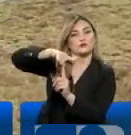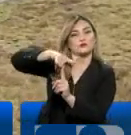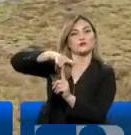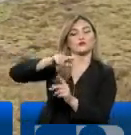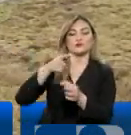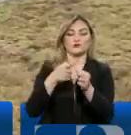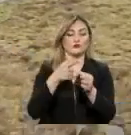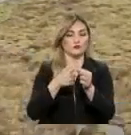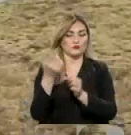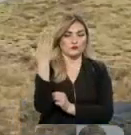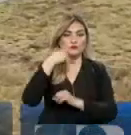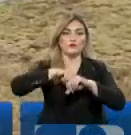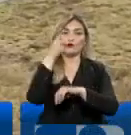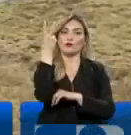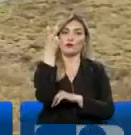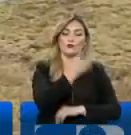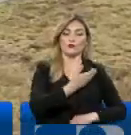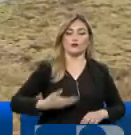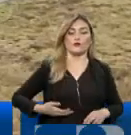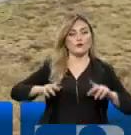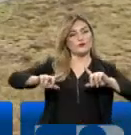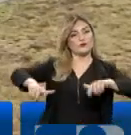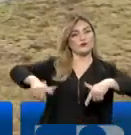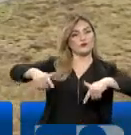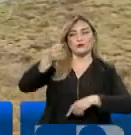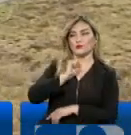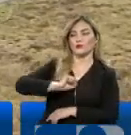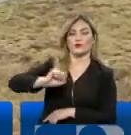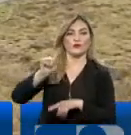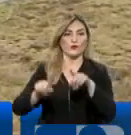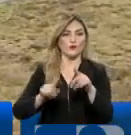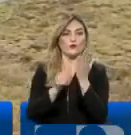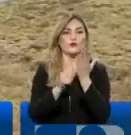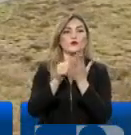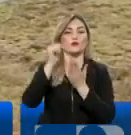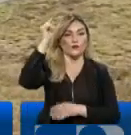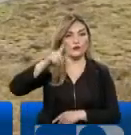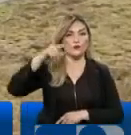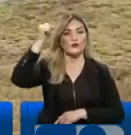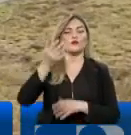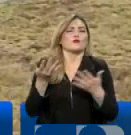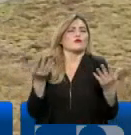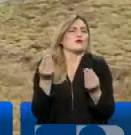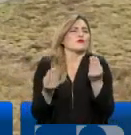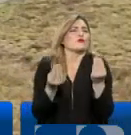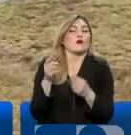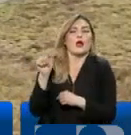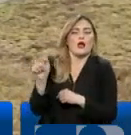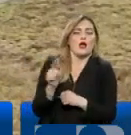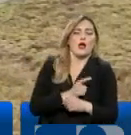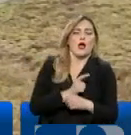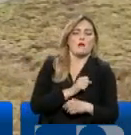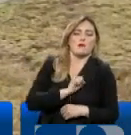partió pasado el mediodía el presidente de la República. Viajó junto a algunos ministros de Estado a hacer entrega de